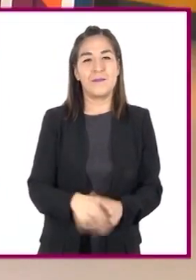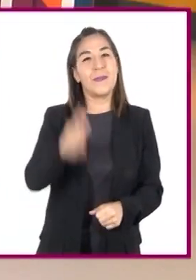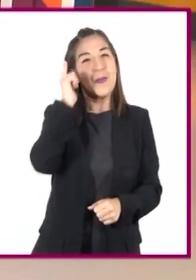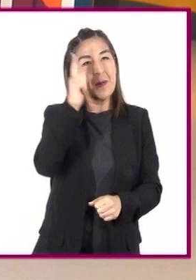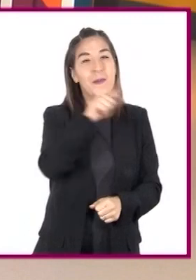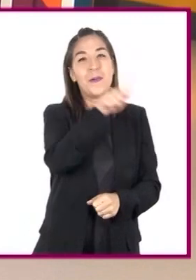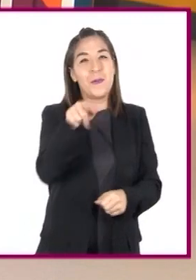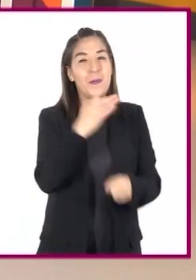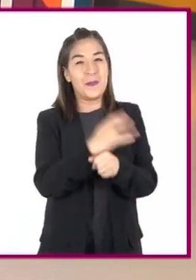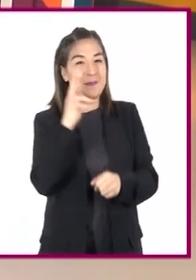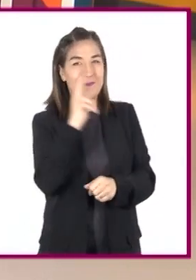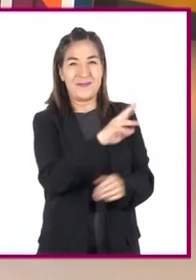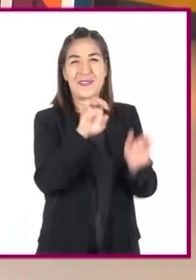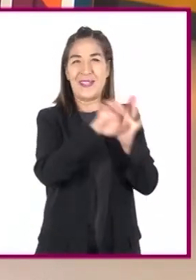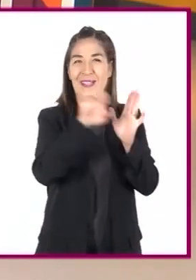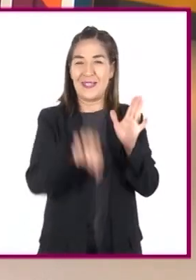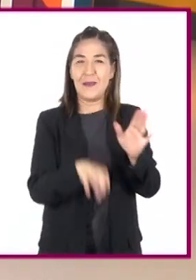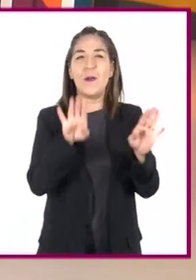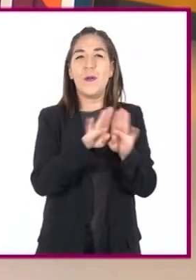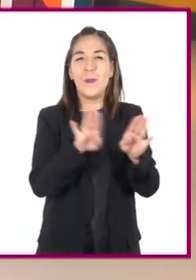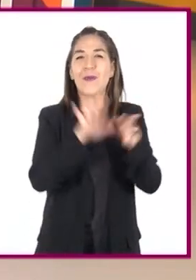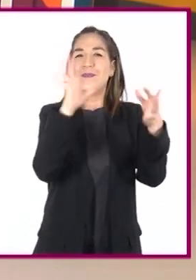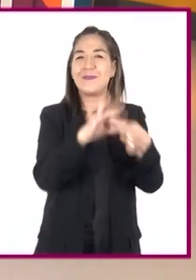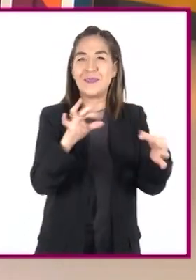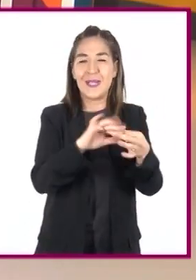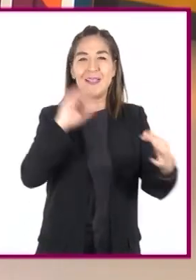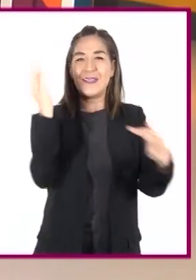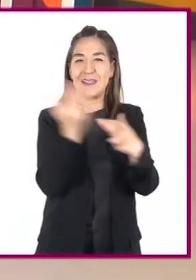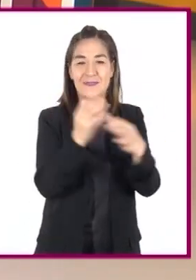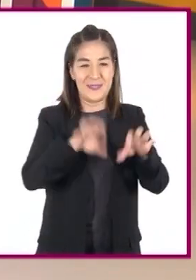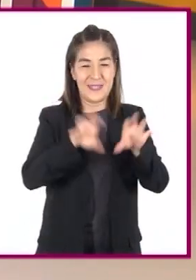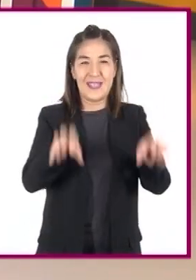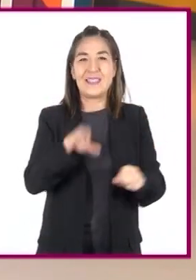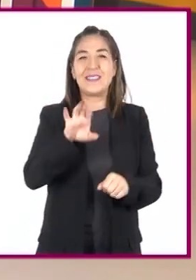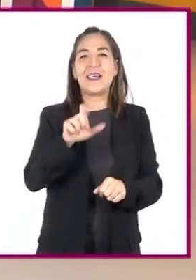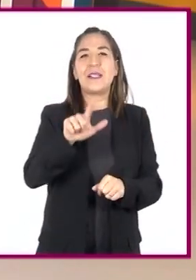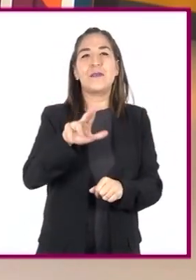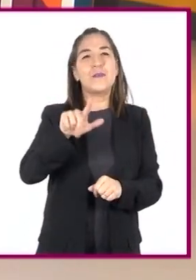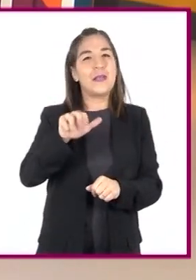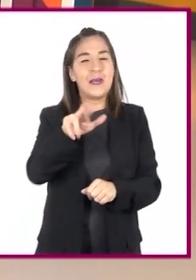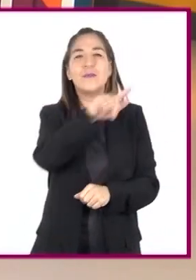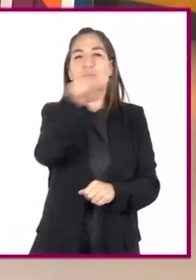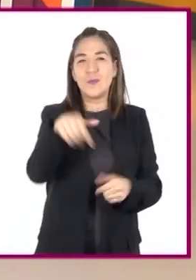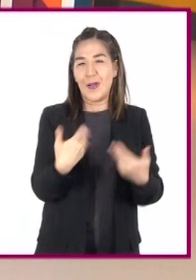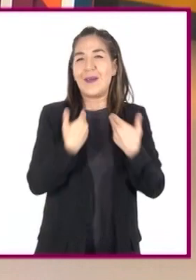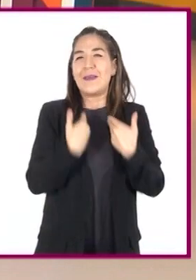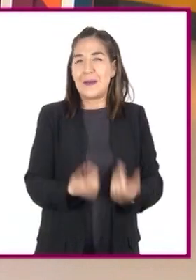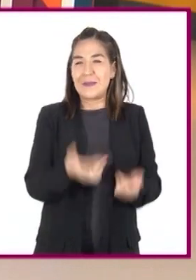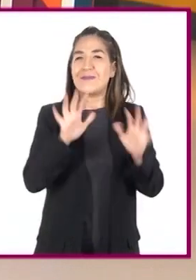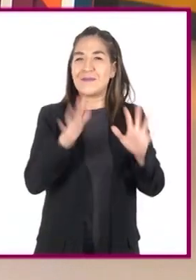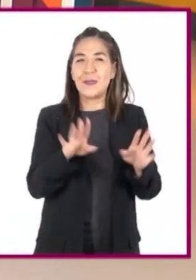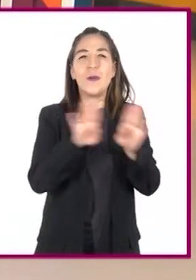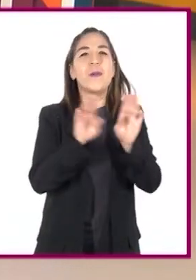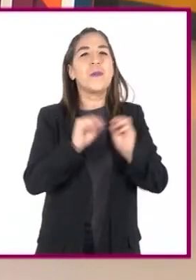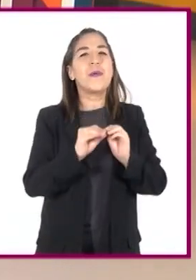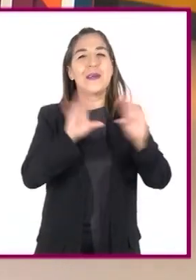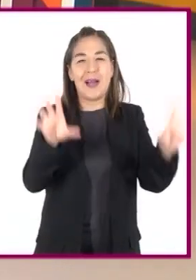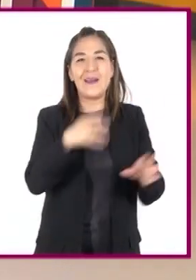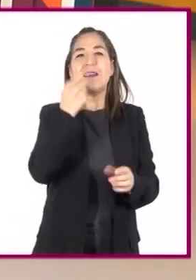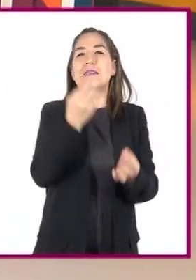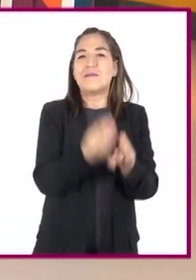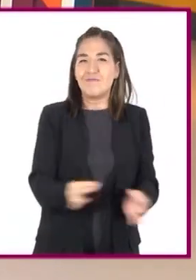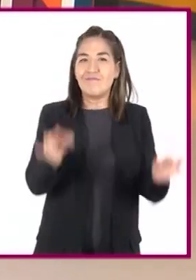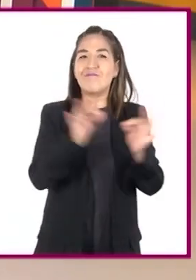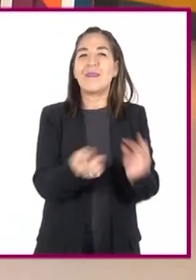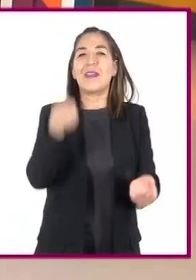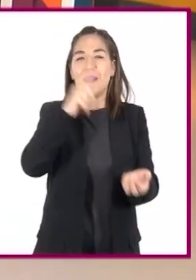Esperemos que con estos ejemplos de división celular por mitosis les haya quedado un poco más claro la importancia